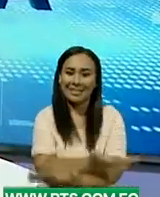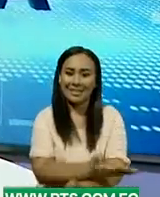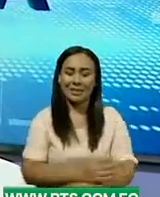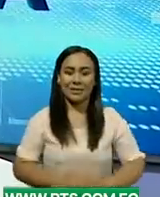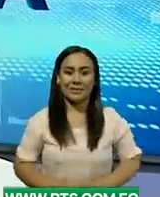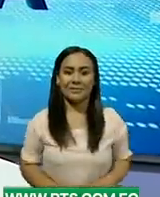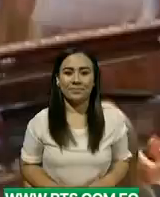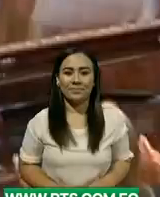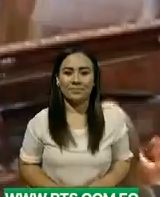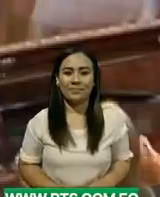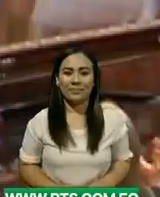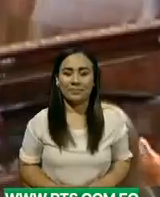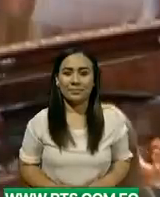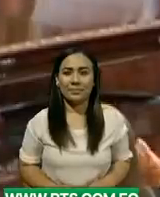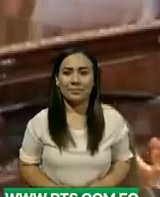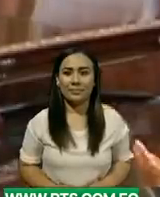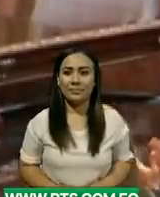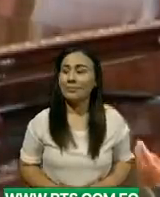reconocimiento.